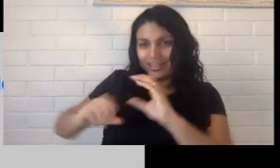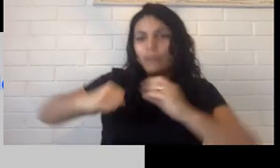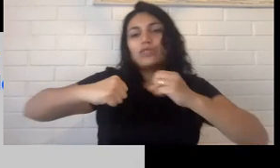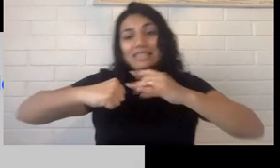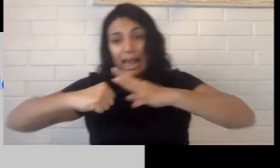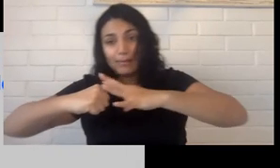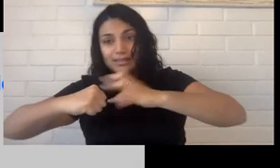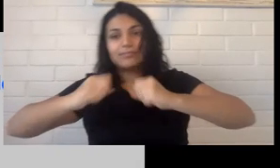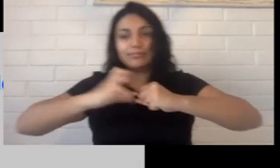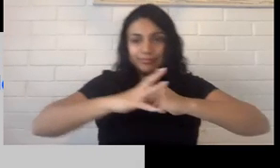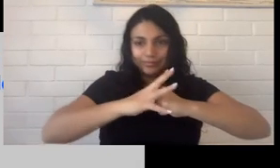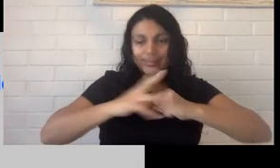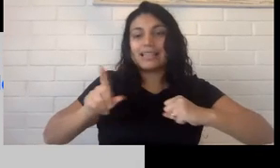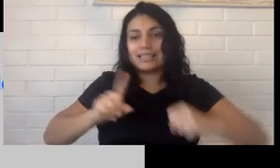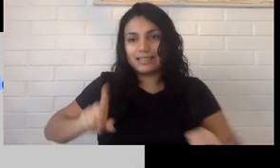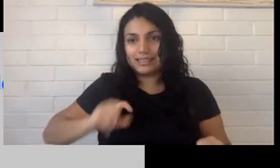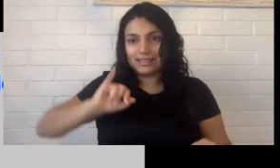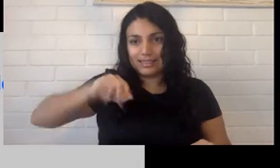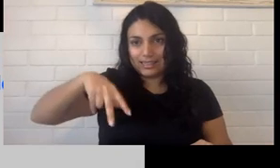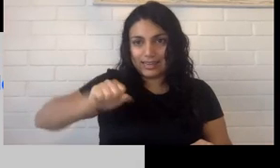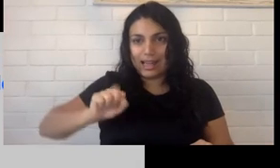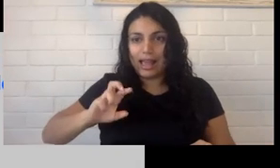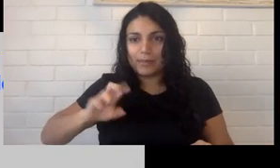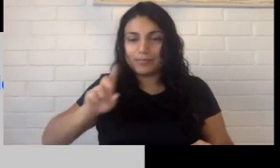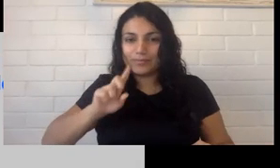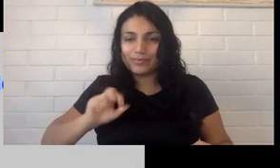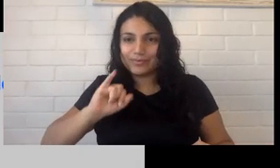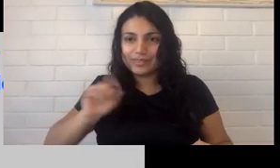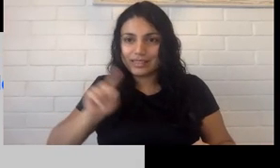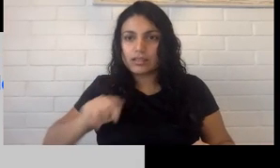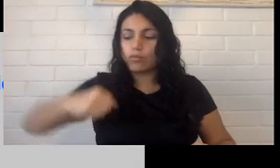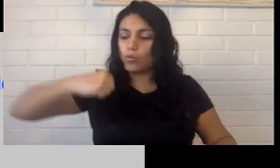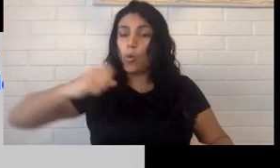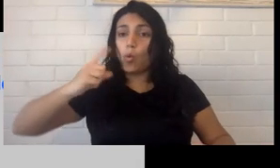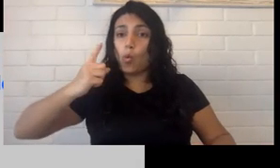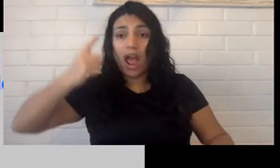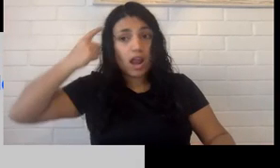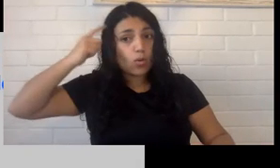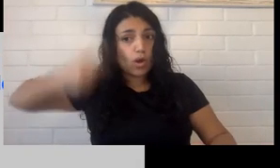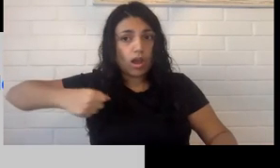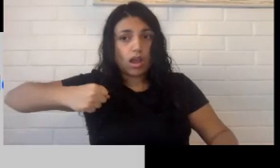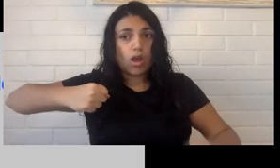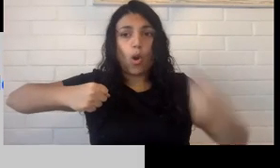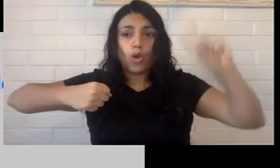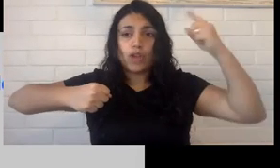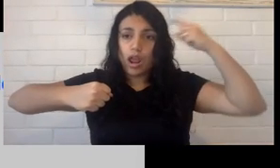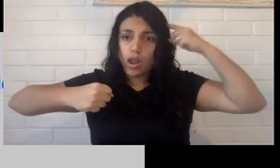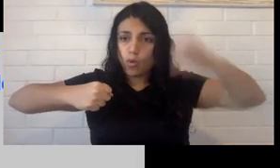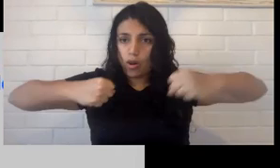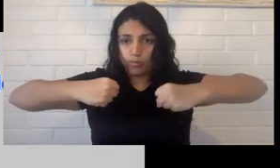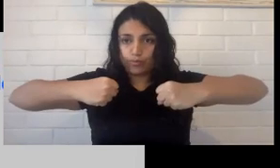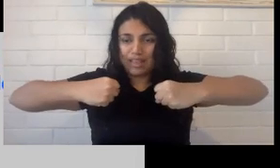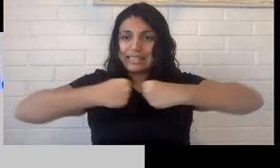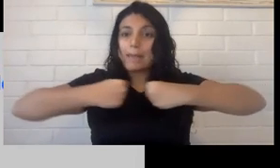sinapsis, es una estructura morfológica en la cual hay una hendidura, una separación entre una neurona y otra, y la